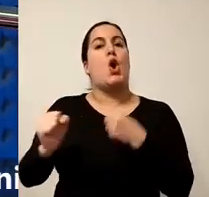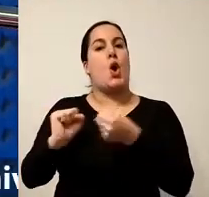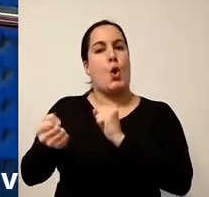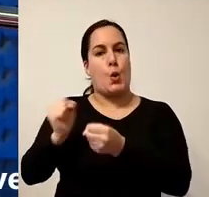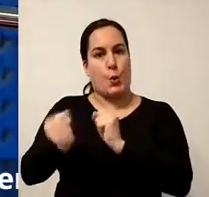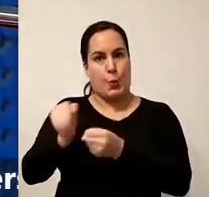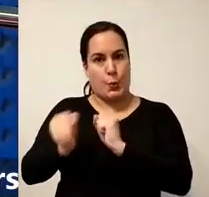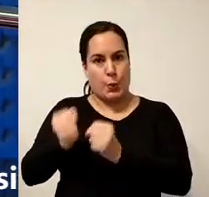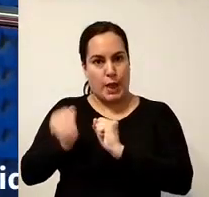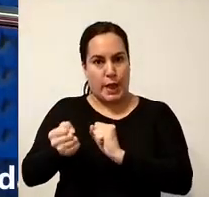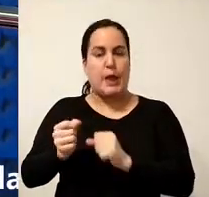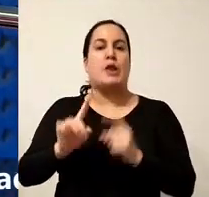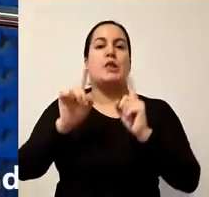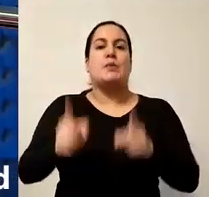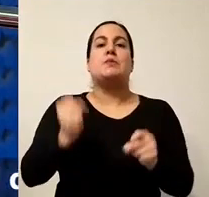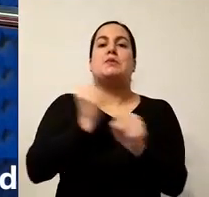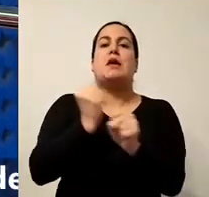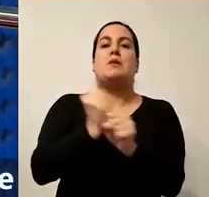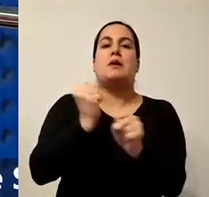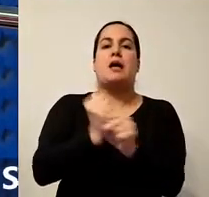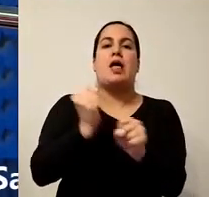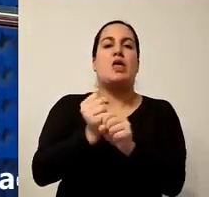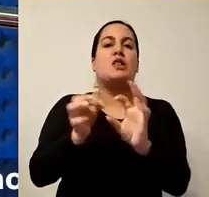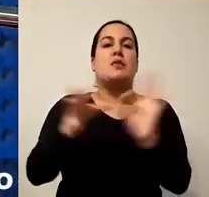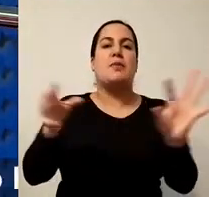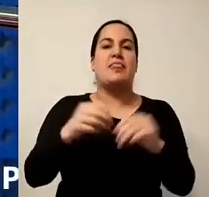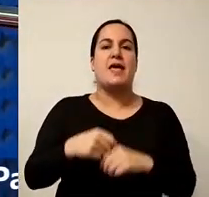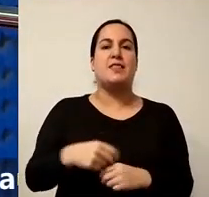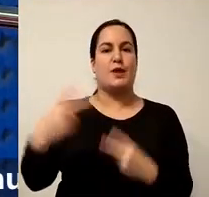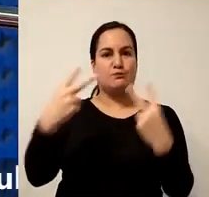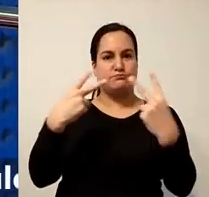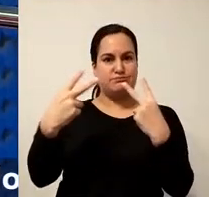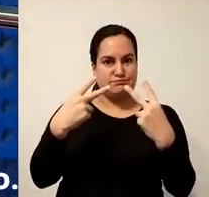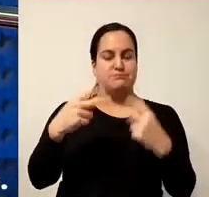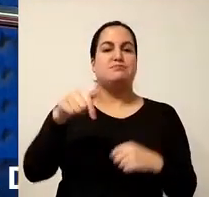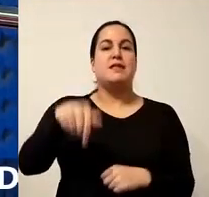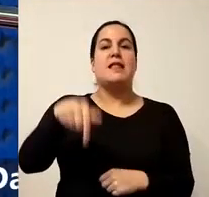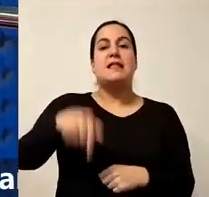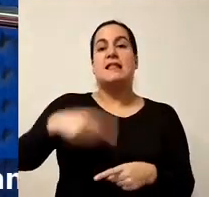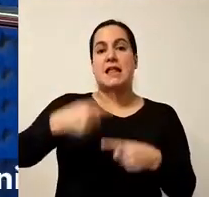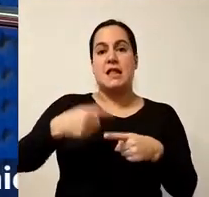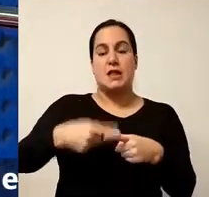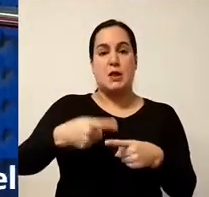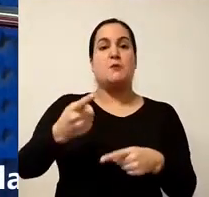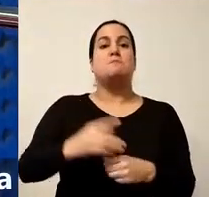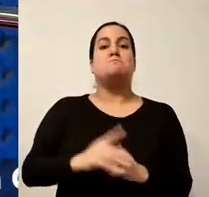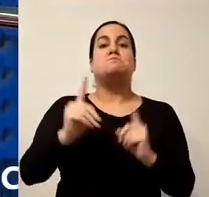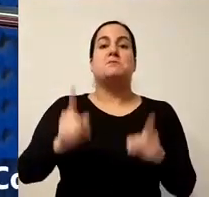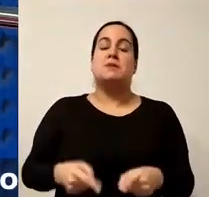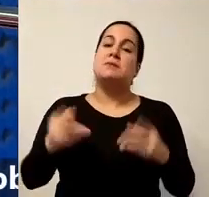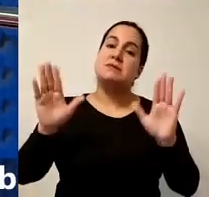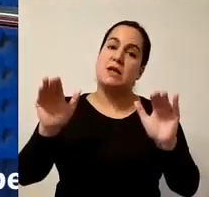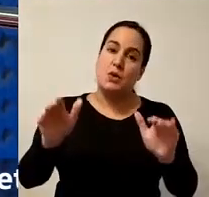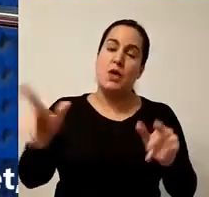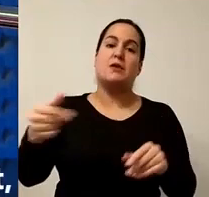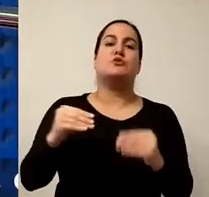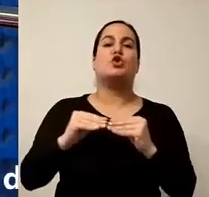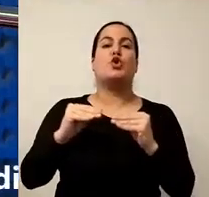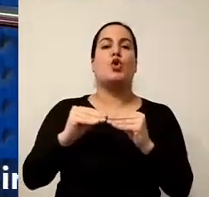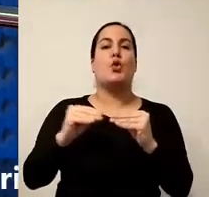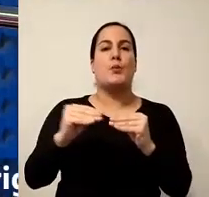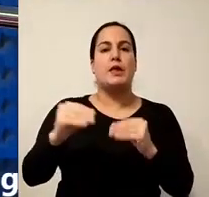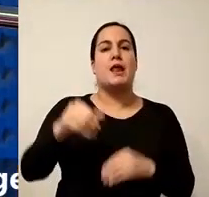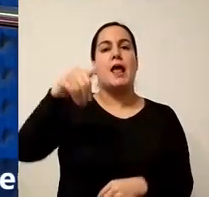un gran salto con esta pandemia y estamos asistiendo a una crisis sistémica donde